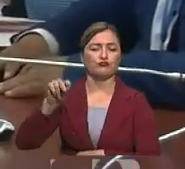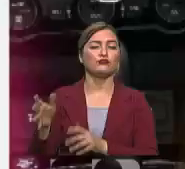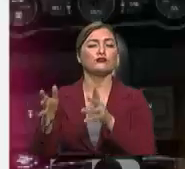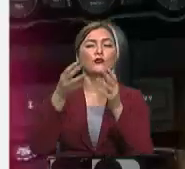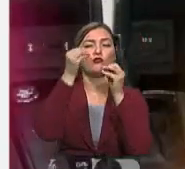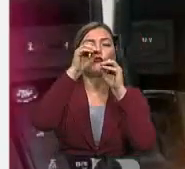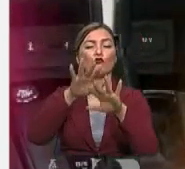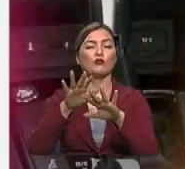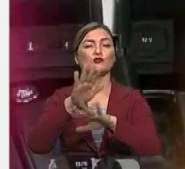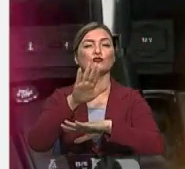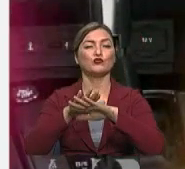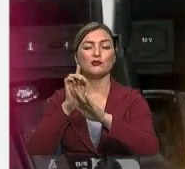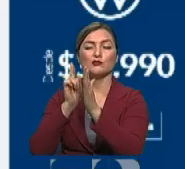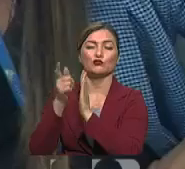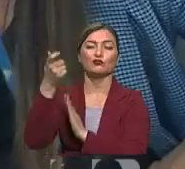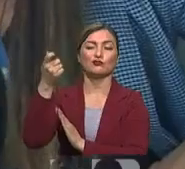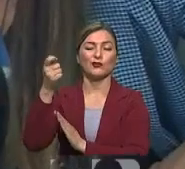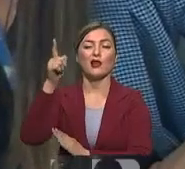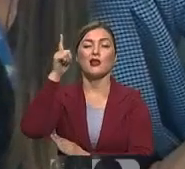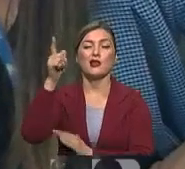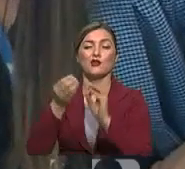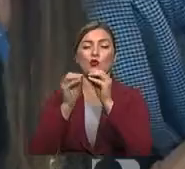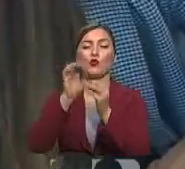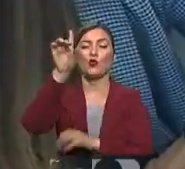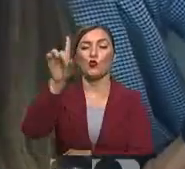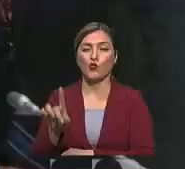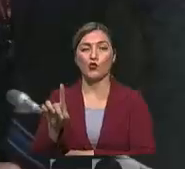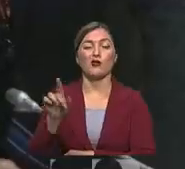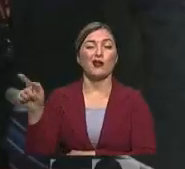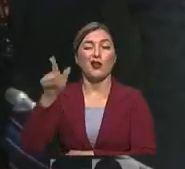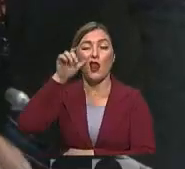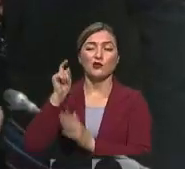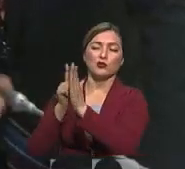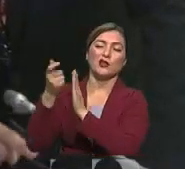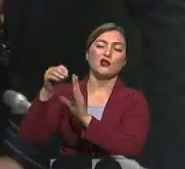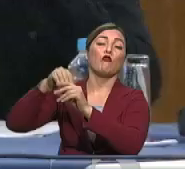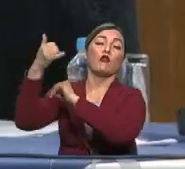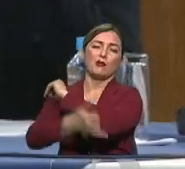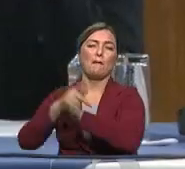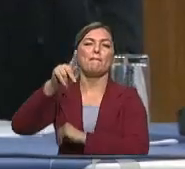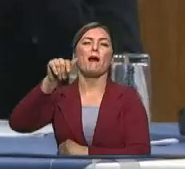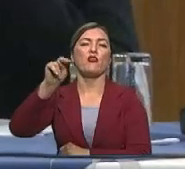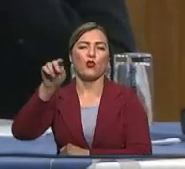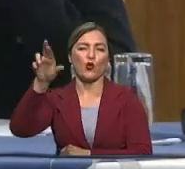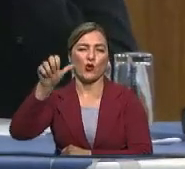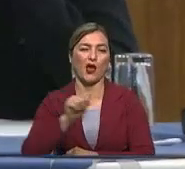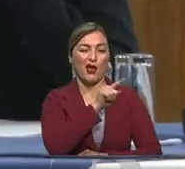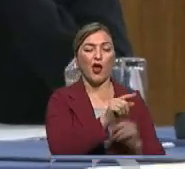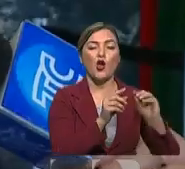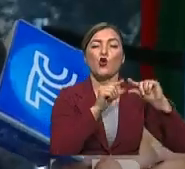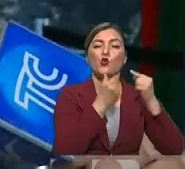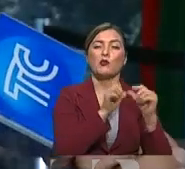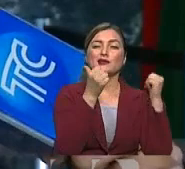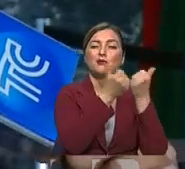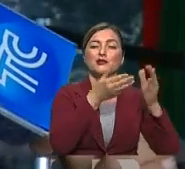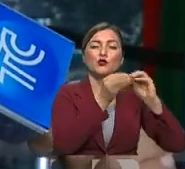sería el inicio de esto y estaría encabezado por el bloque de UNES, al que se le estaría acercando un grupo de asambleístas del movimiento indígena.